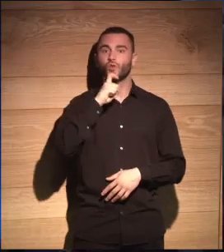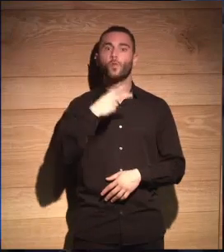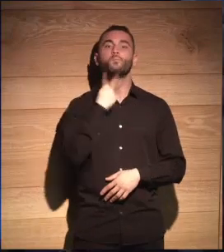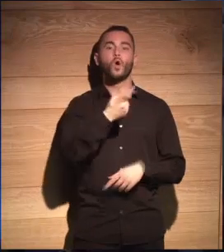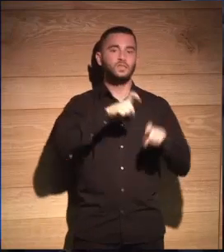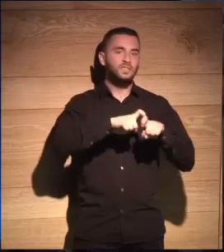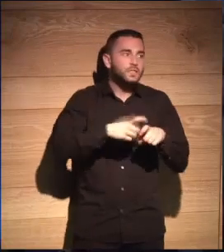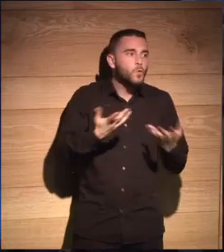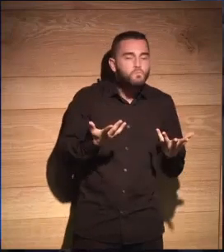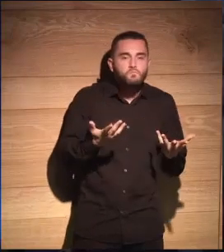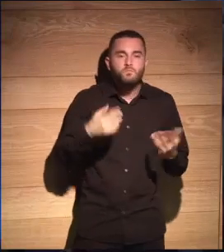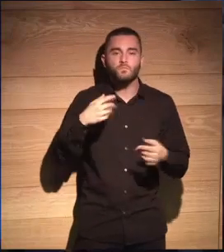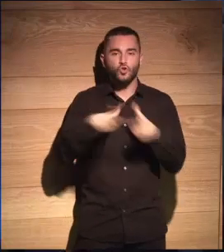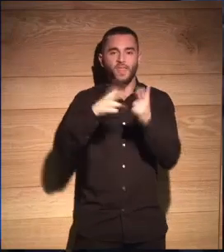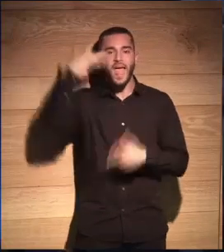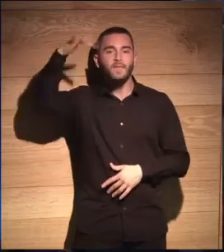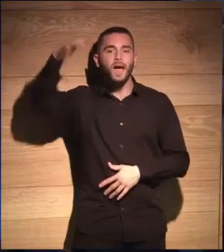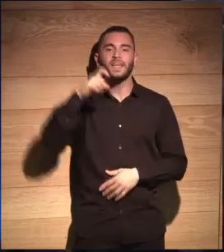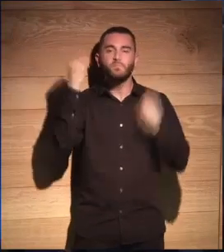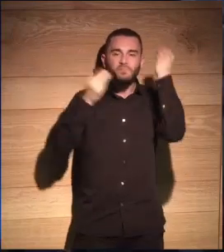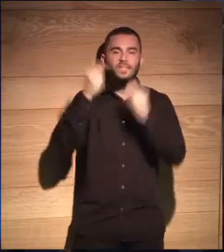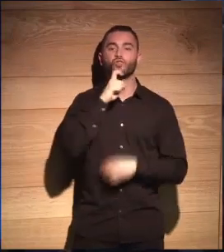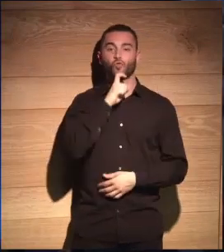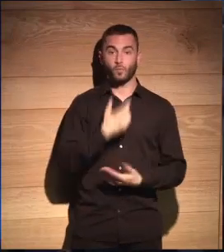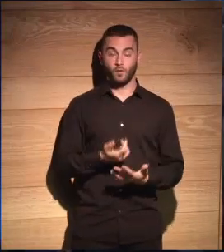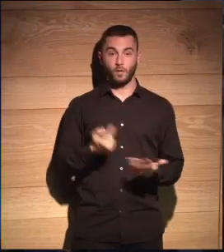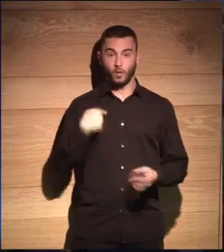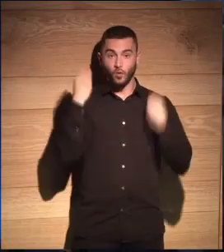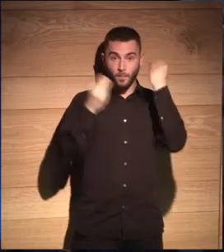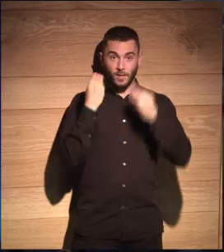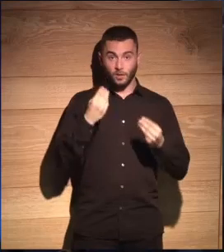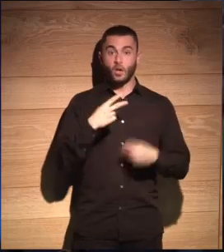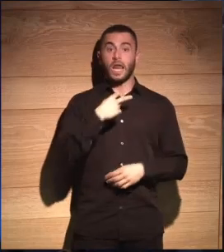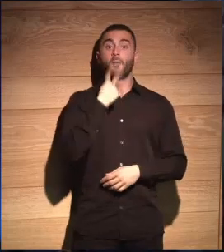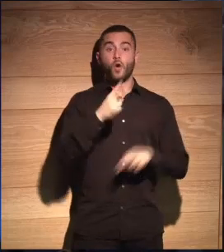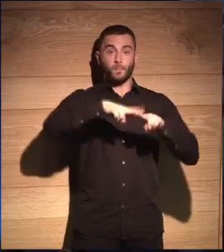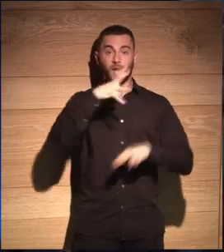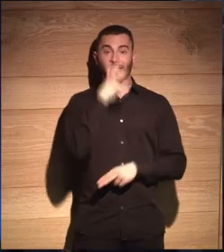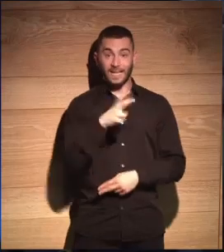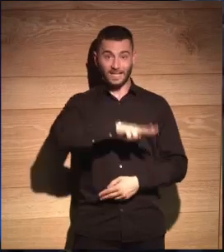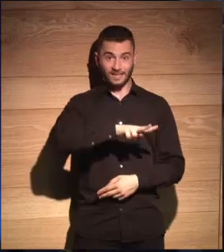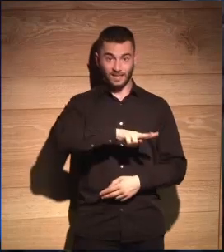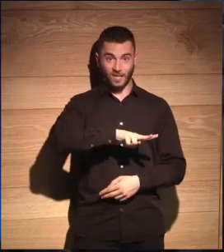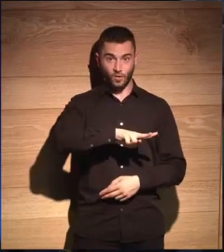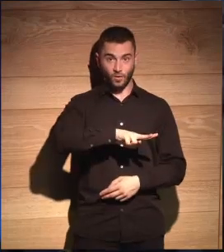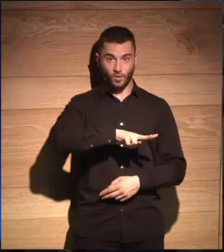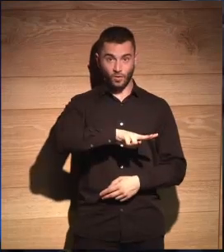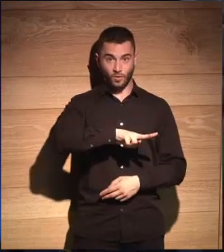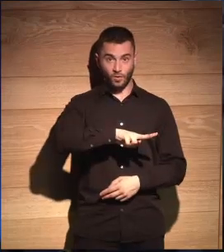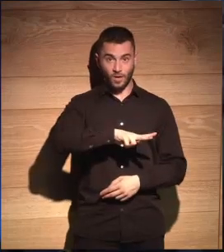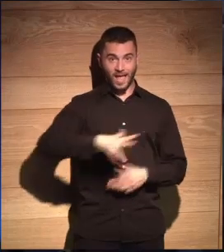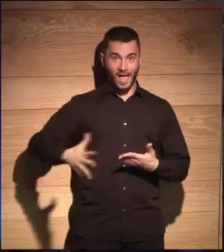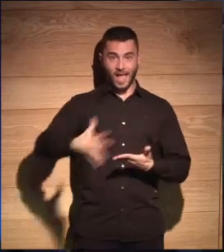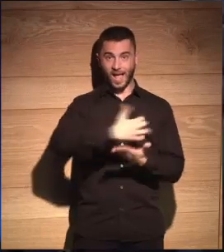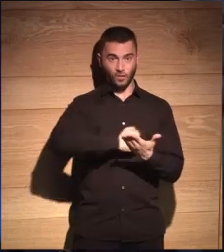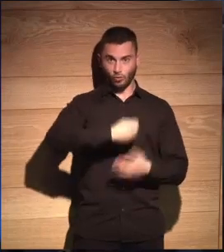de voz, ¿no? Y yo creo que la voz de Blazard en castellano es, a todos nos va a